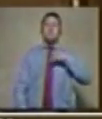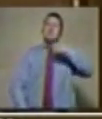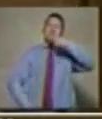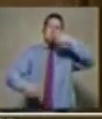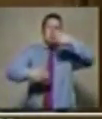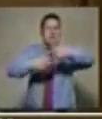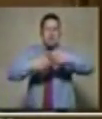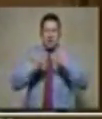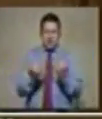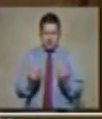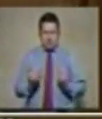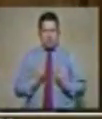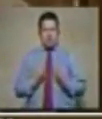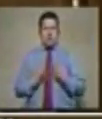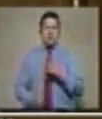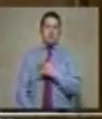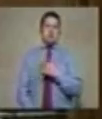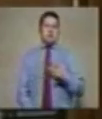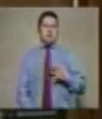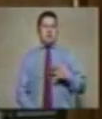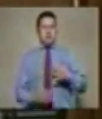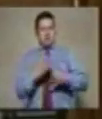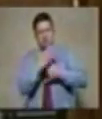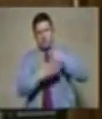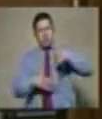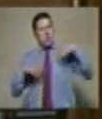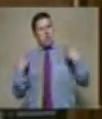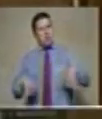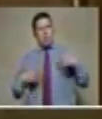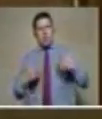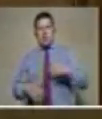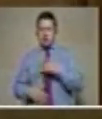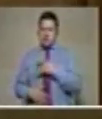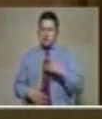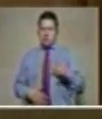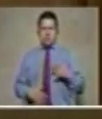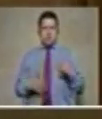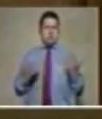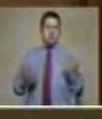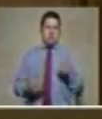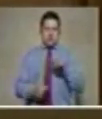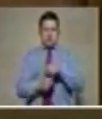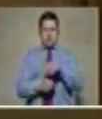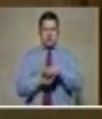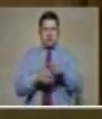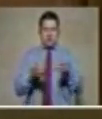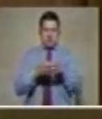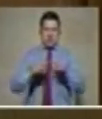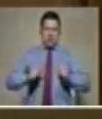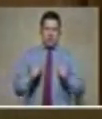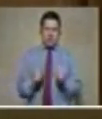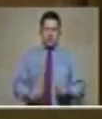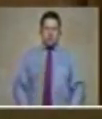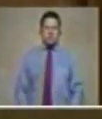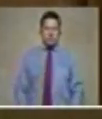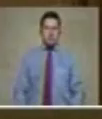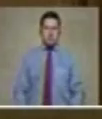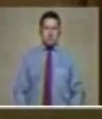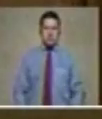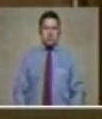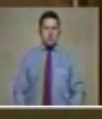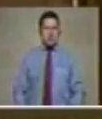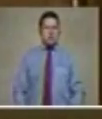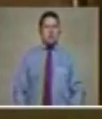que está viviendo la salud del país pero en particular la salud del distrito capital el nivel de improvisación